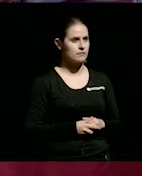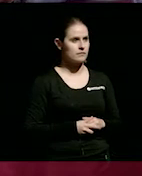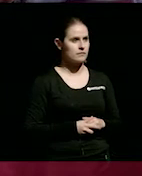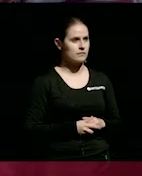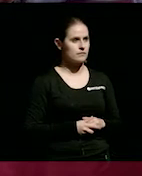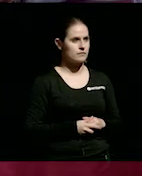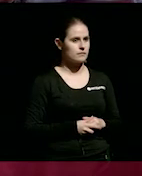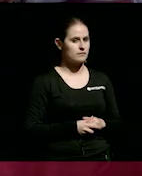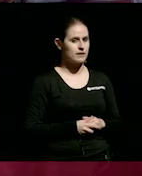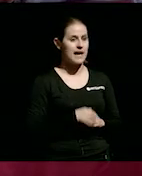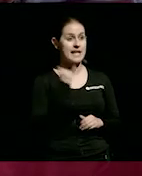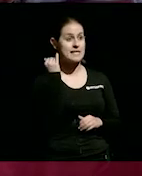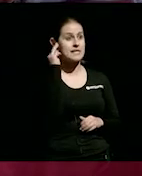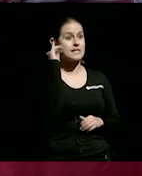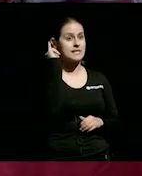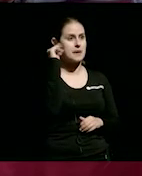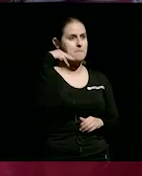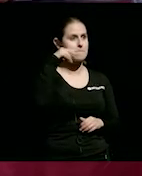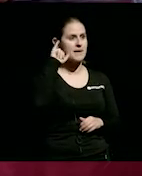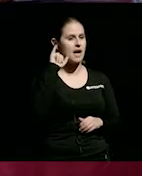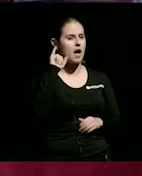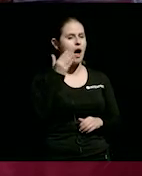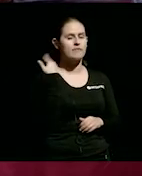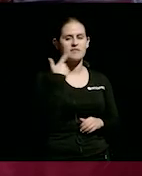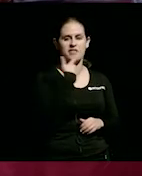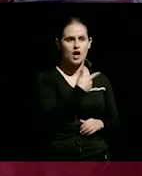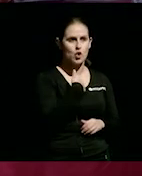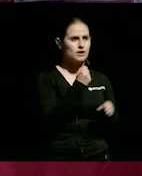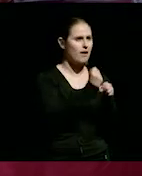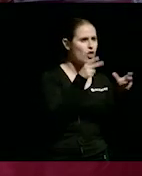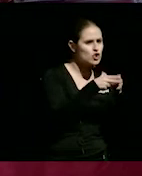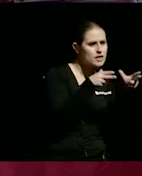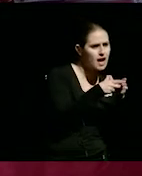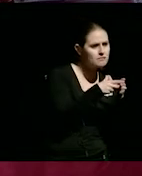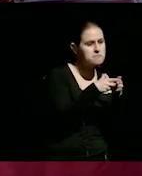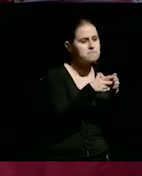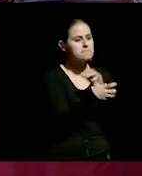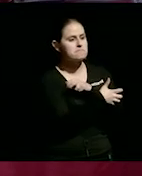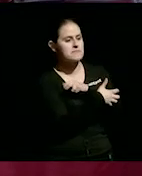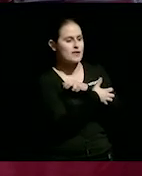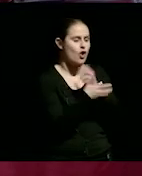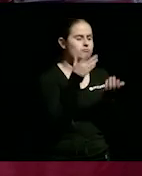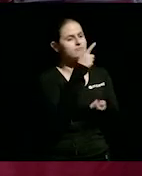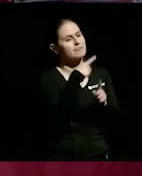Jimmy ha dicho que era un trabajador social mediocre. Quería preguntar por qué.